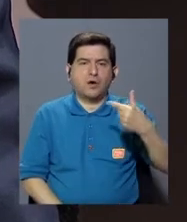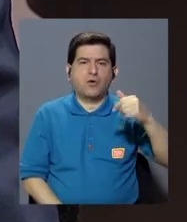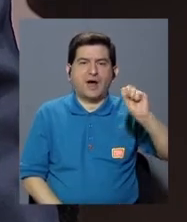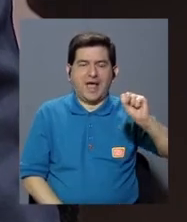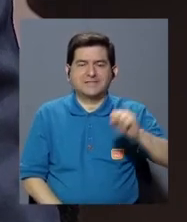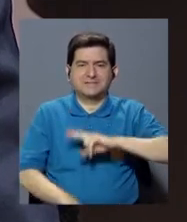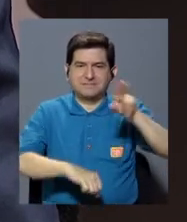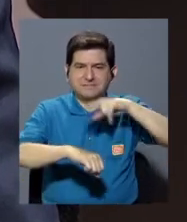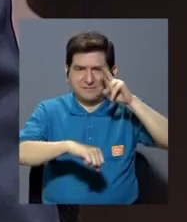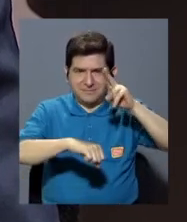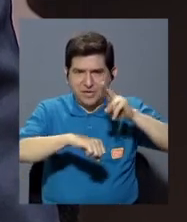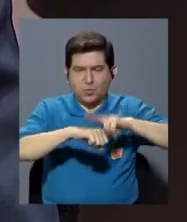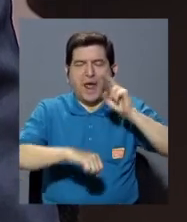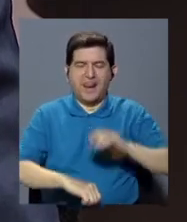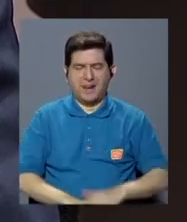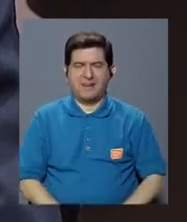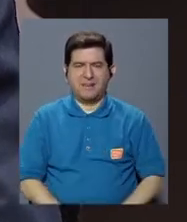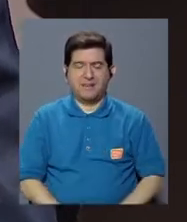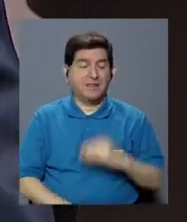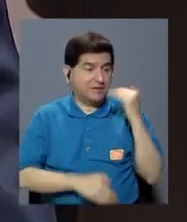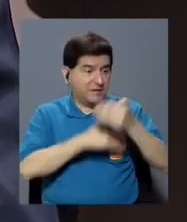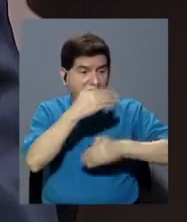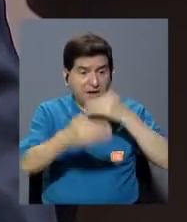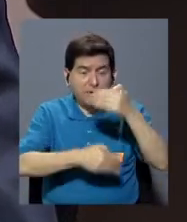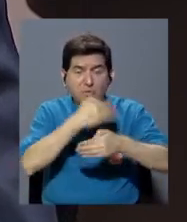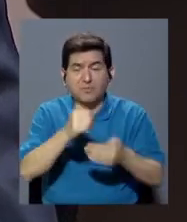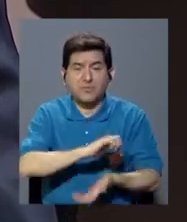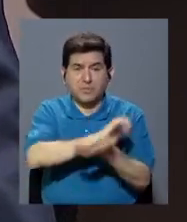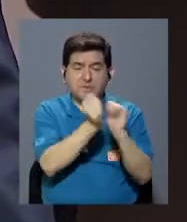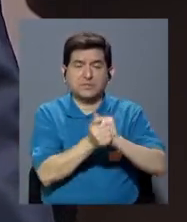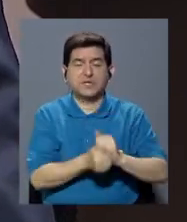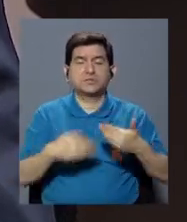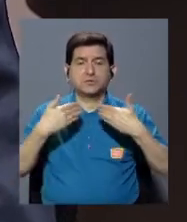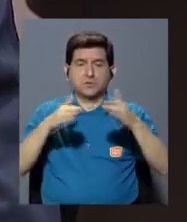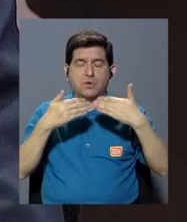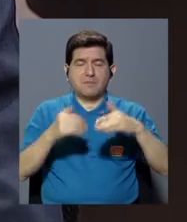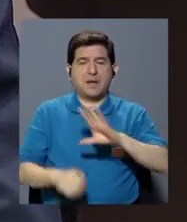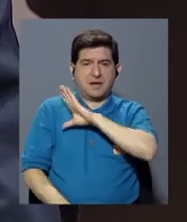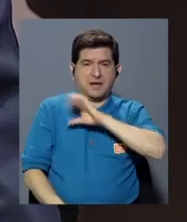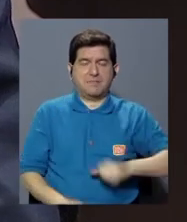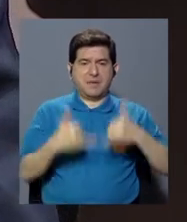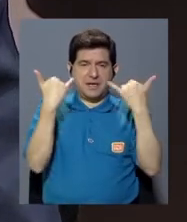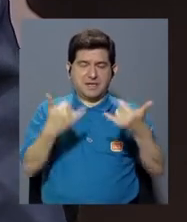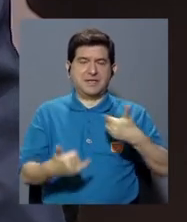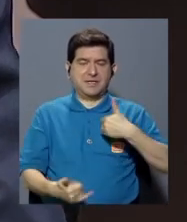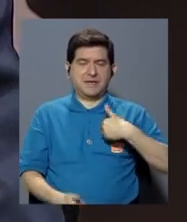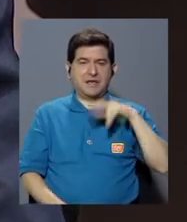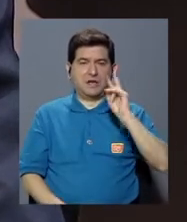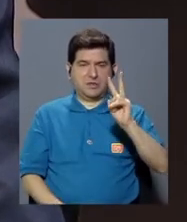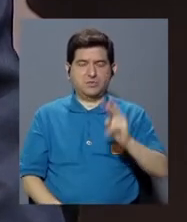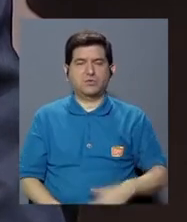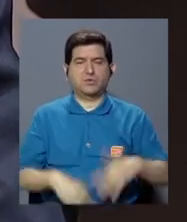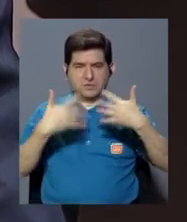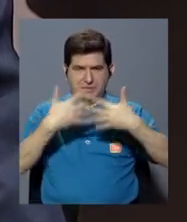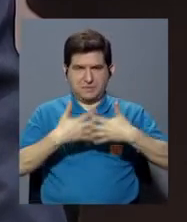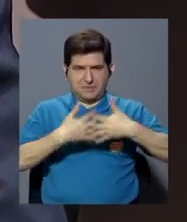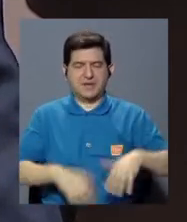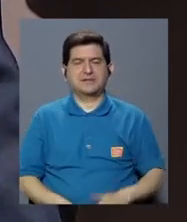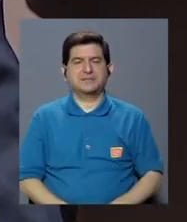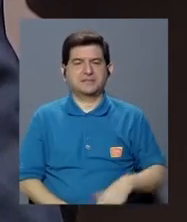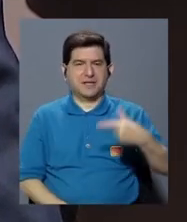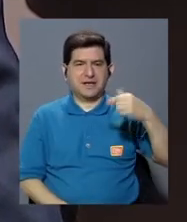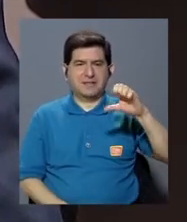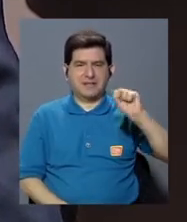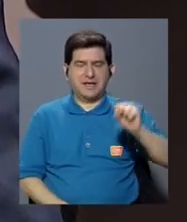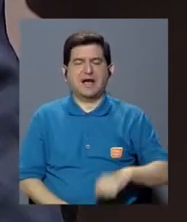exploración de gas natural, ¿verdad? En el proceso de transición, sí. Por ejemplo, Panamá y El Salvador ya tienen dos plantas de gas natural que